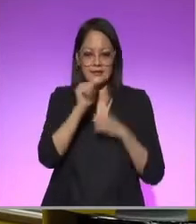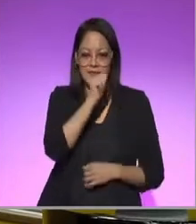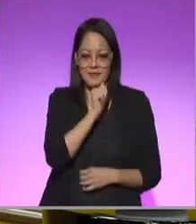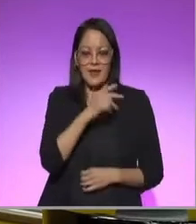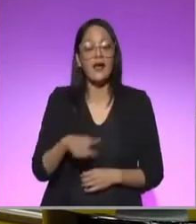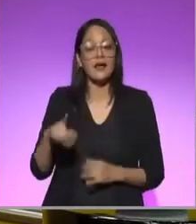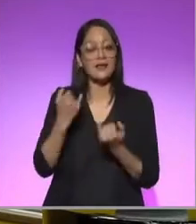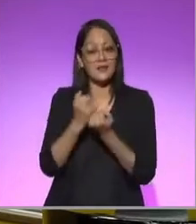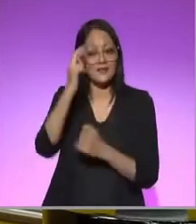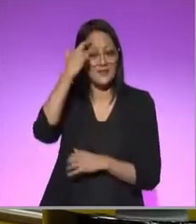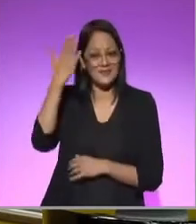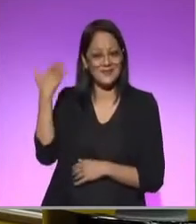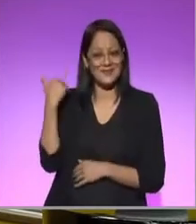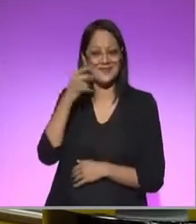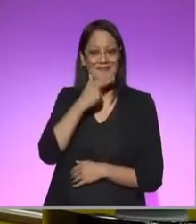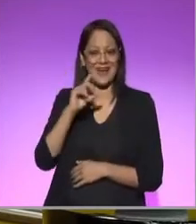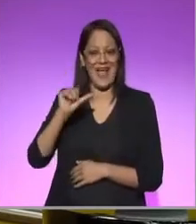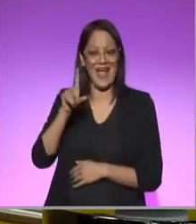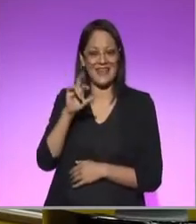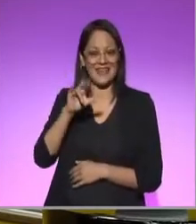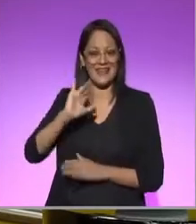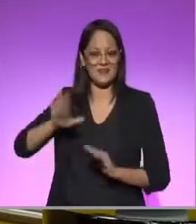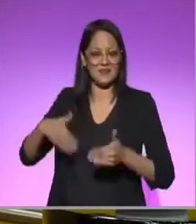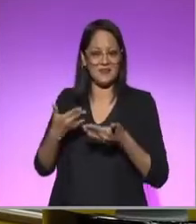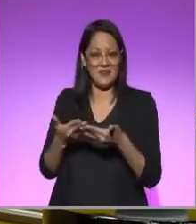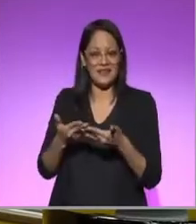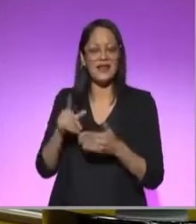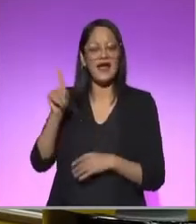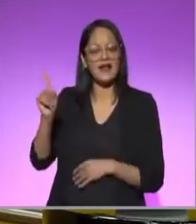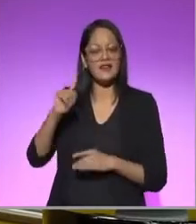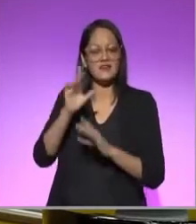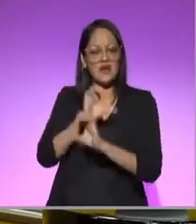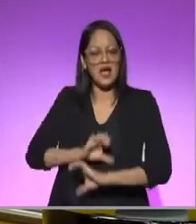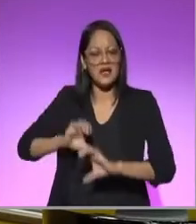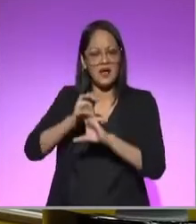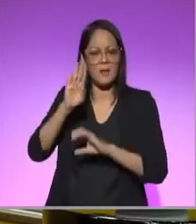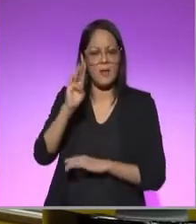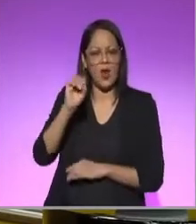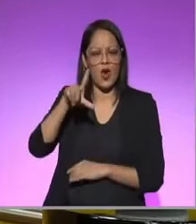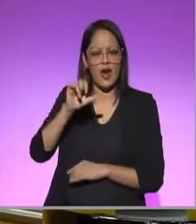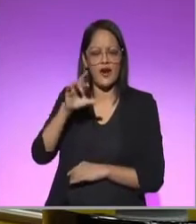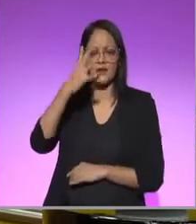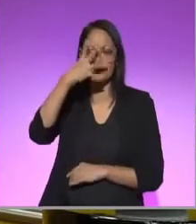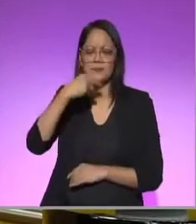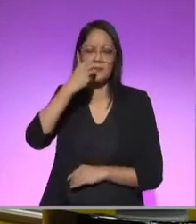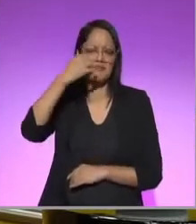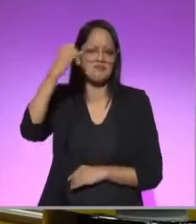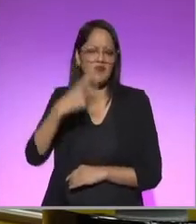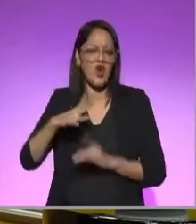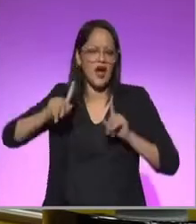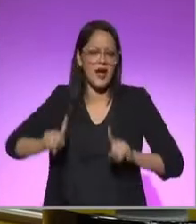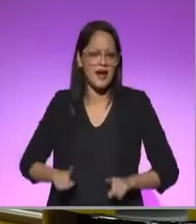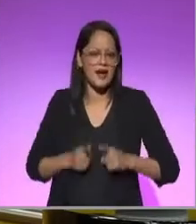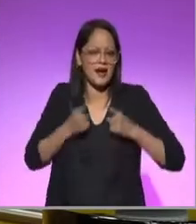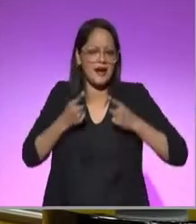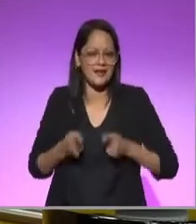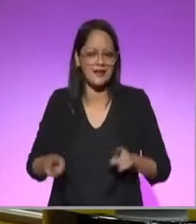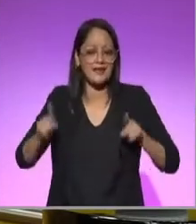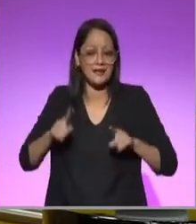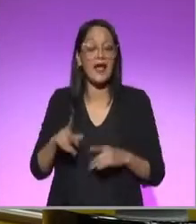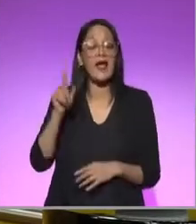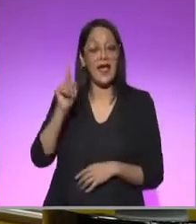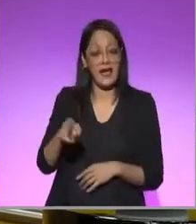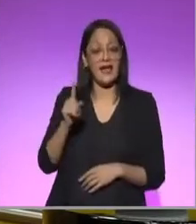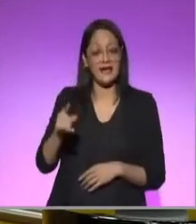¿se acuerdan? El director de orquesta español, y escuchamos un bolero precioso en versión sinfónica, que además lleva el título del disco de